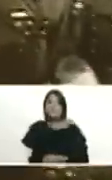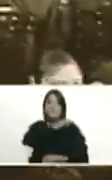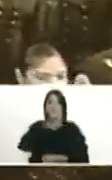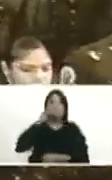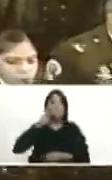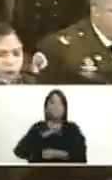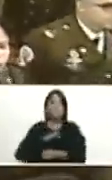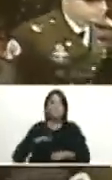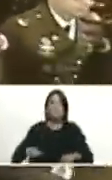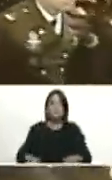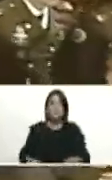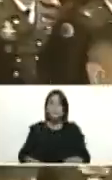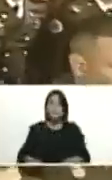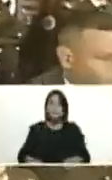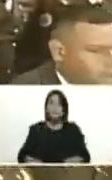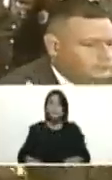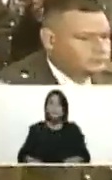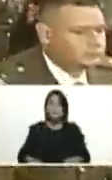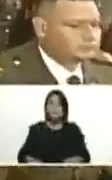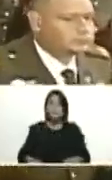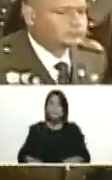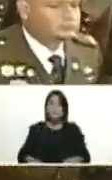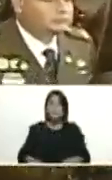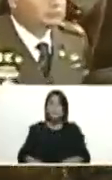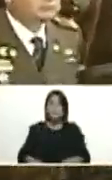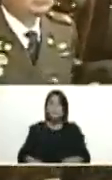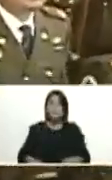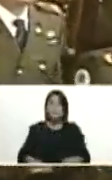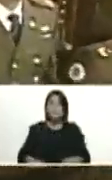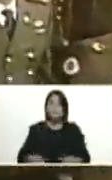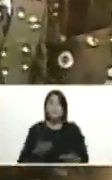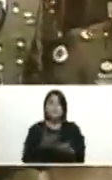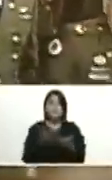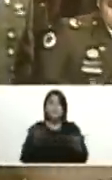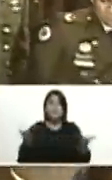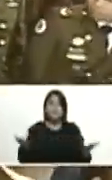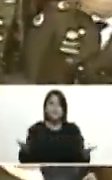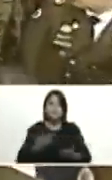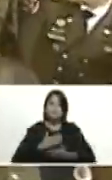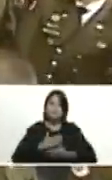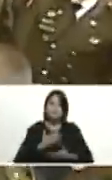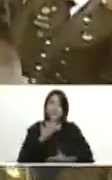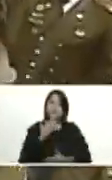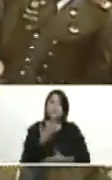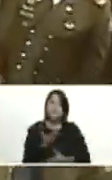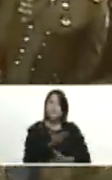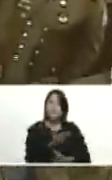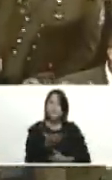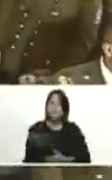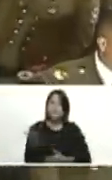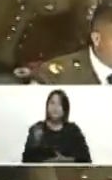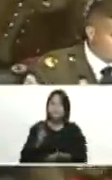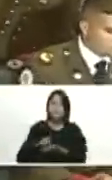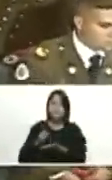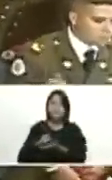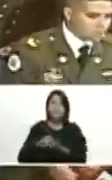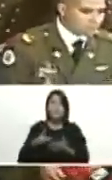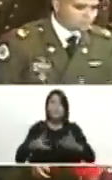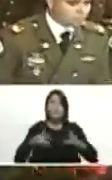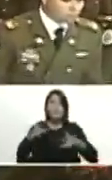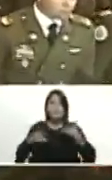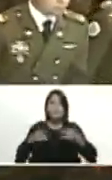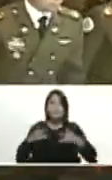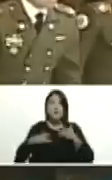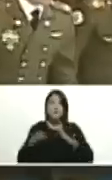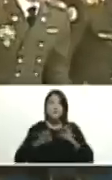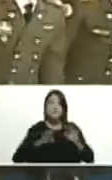de la Fuerza Armada Nacional Bolivariana, les expresa las más sinceras palabras de agradecimiento por asistencia a este acto en el Teatro de la